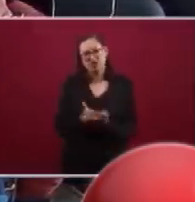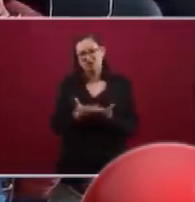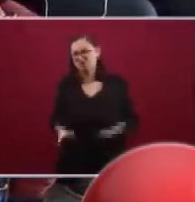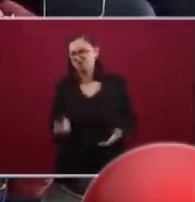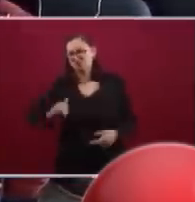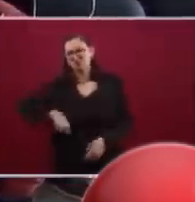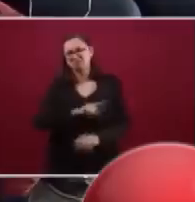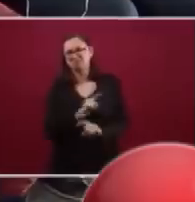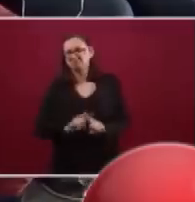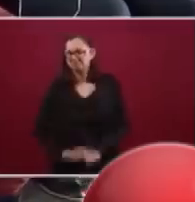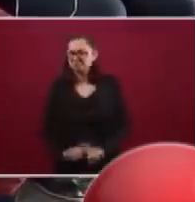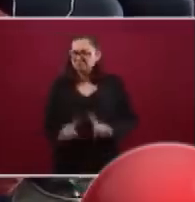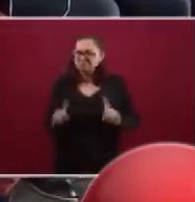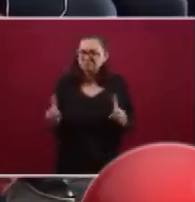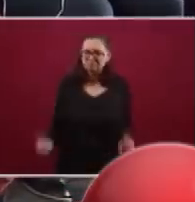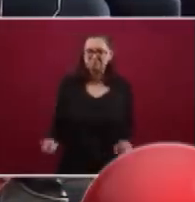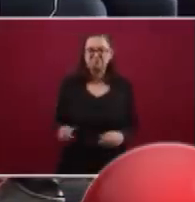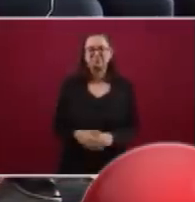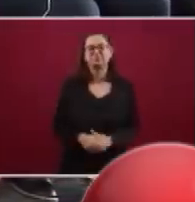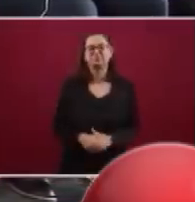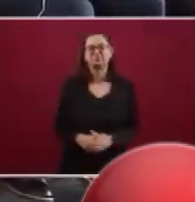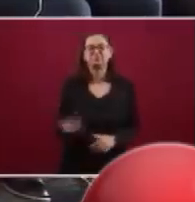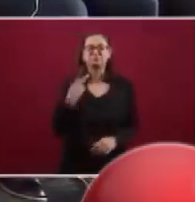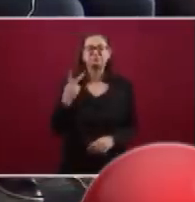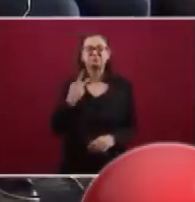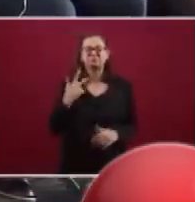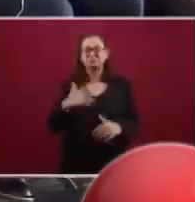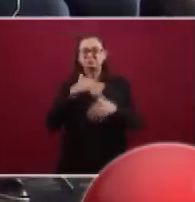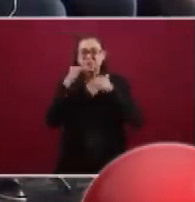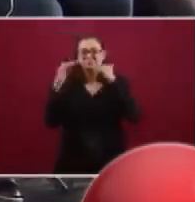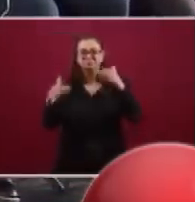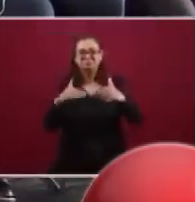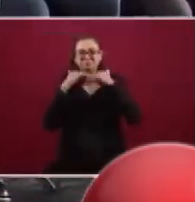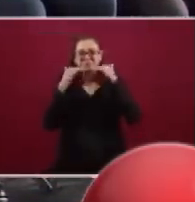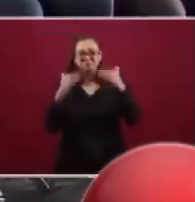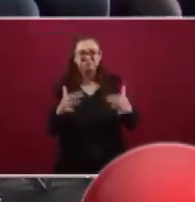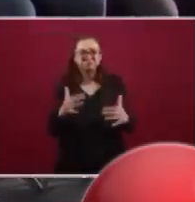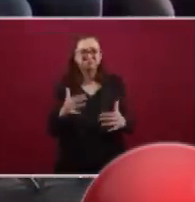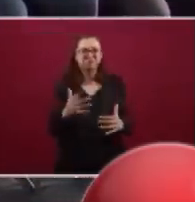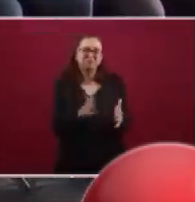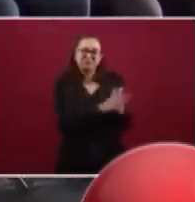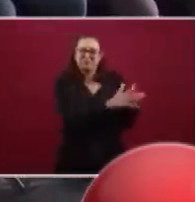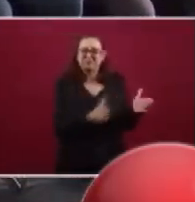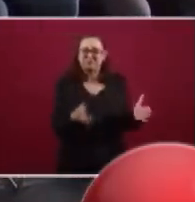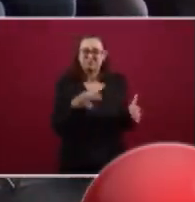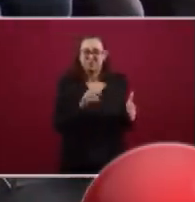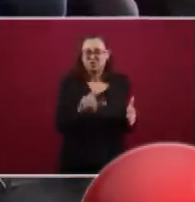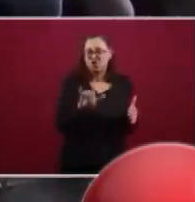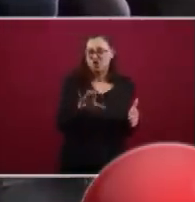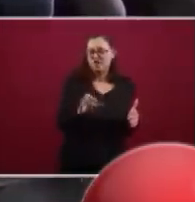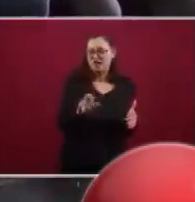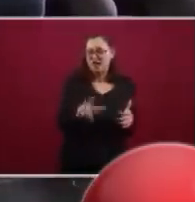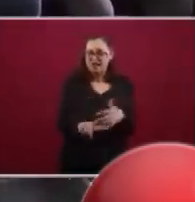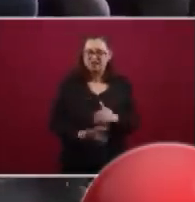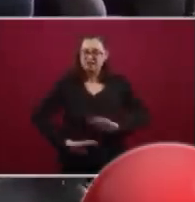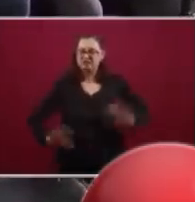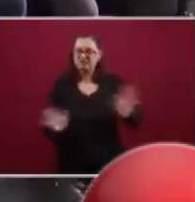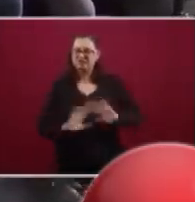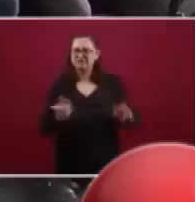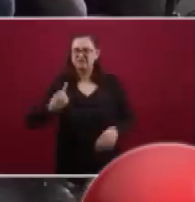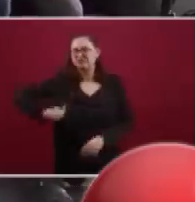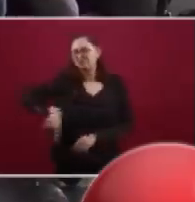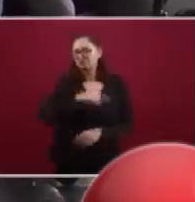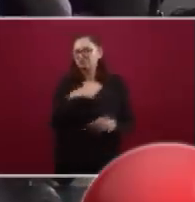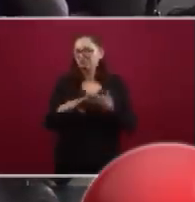somos iguales a los políticos corruptos del periodo neoliberal, para ser